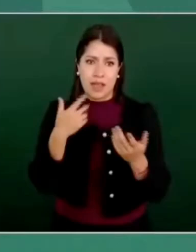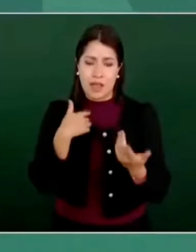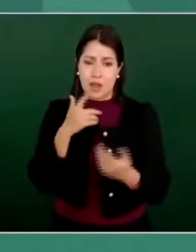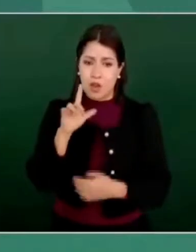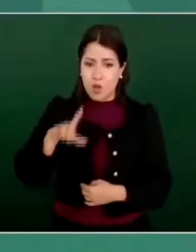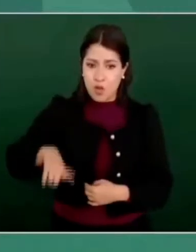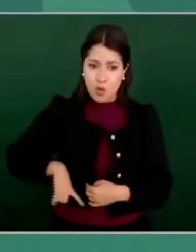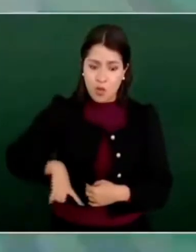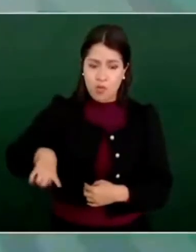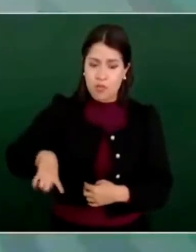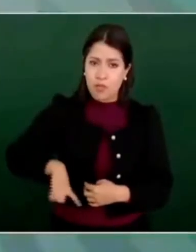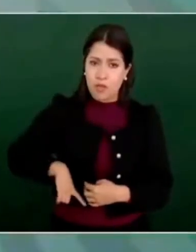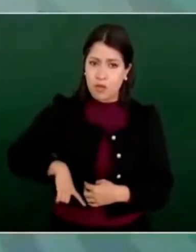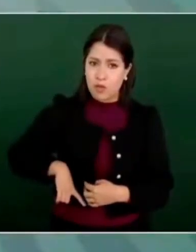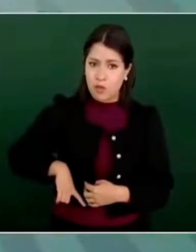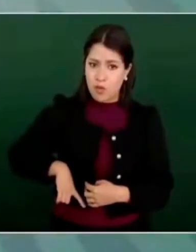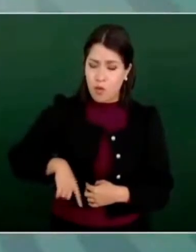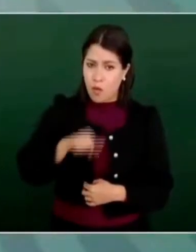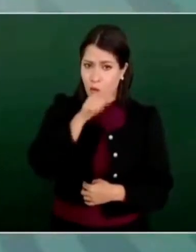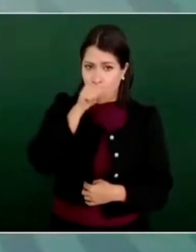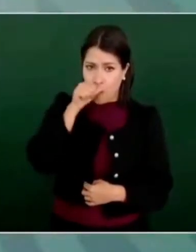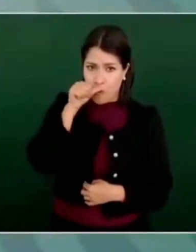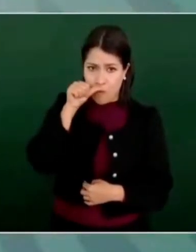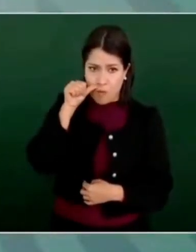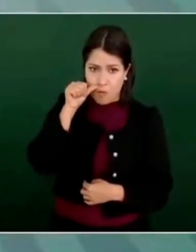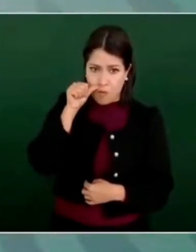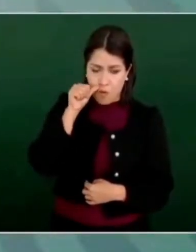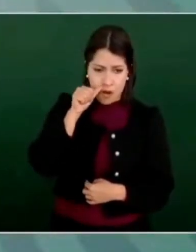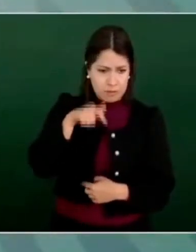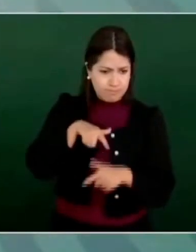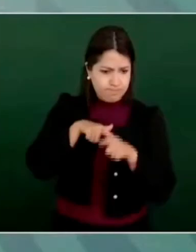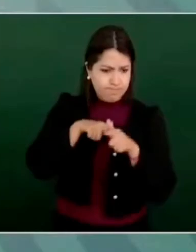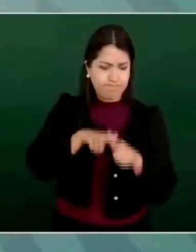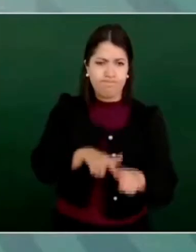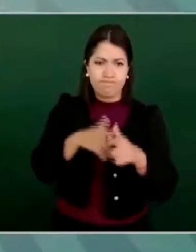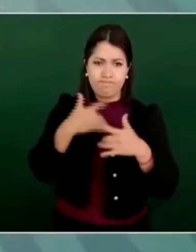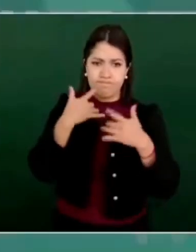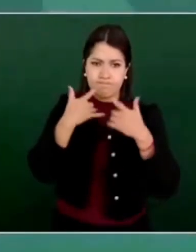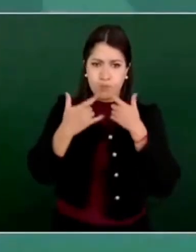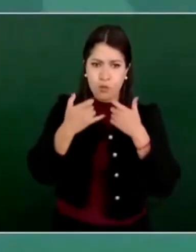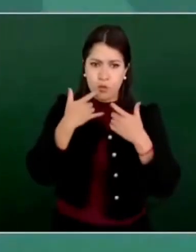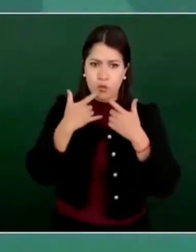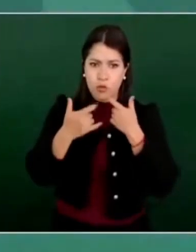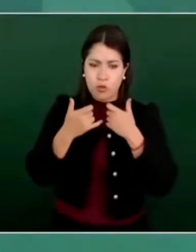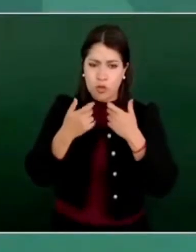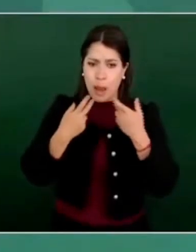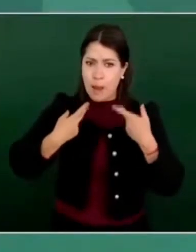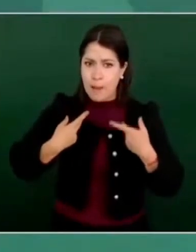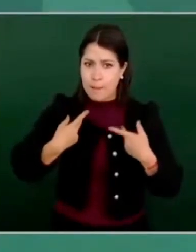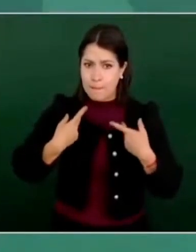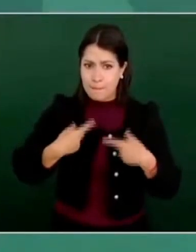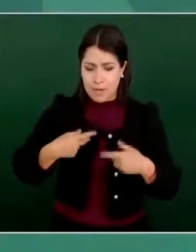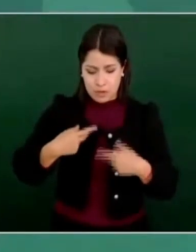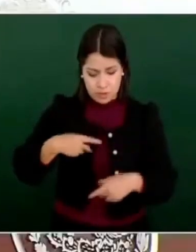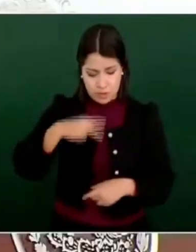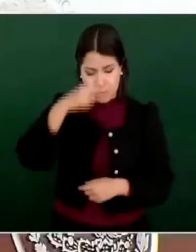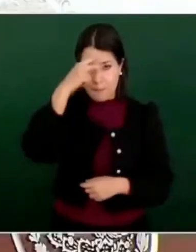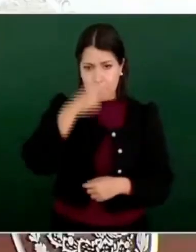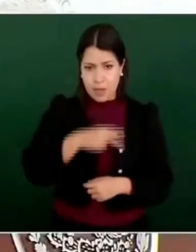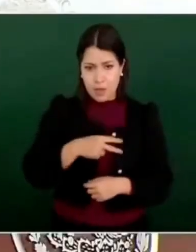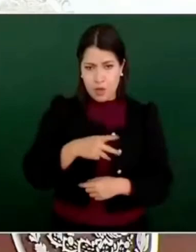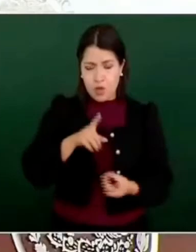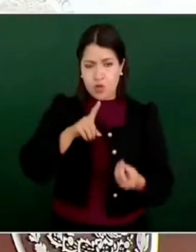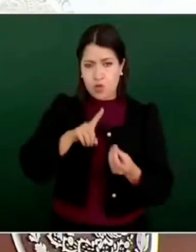gobierno juarista y la resistencia de la población mexicana en